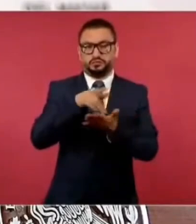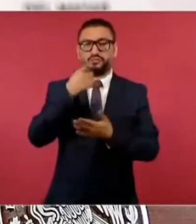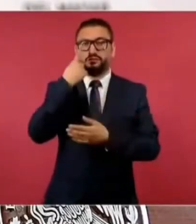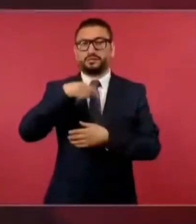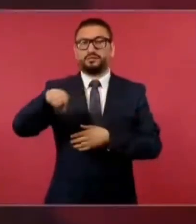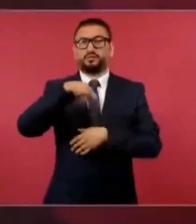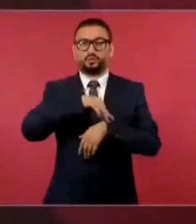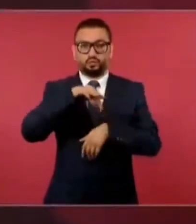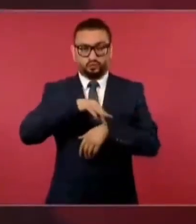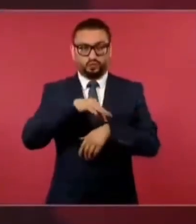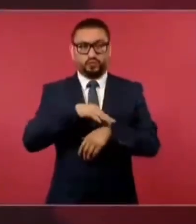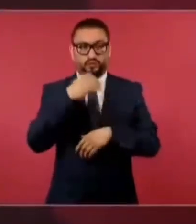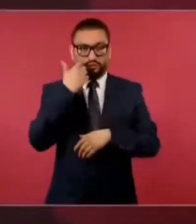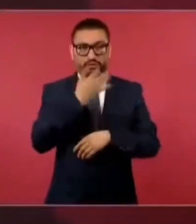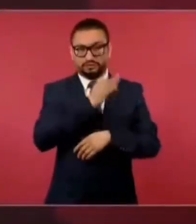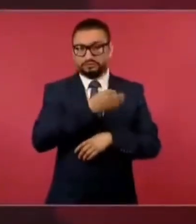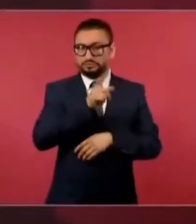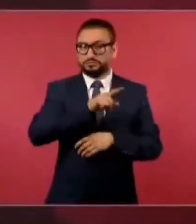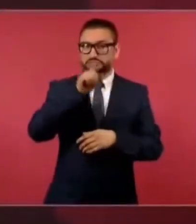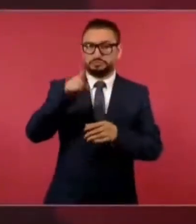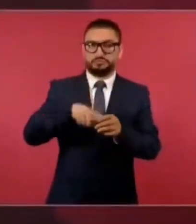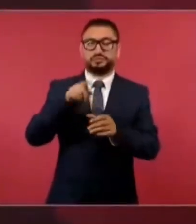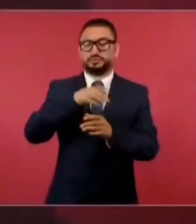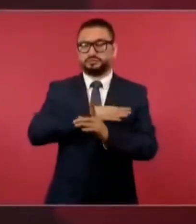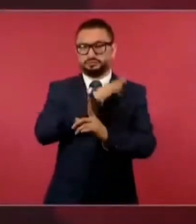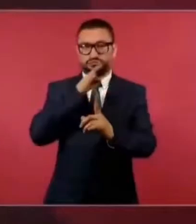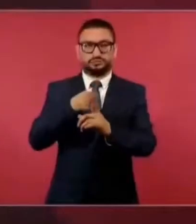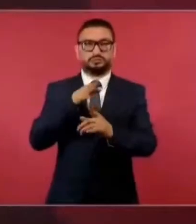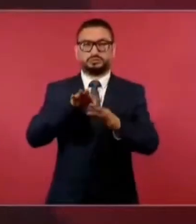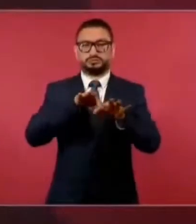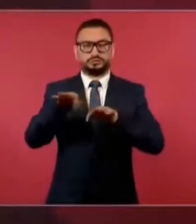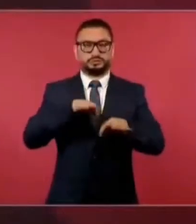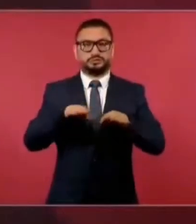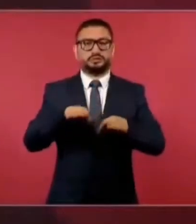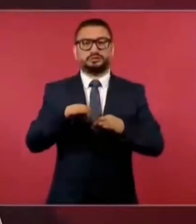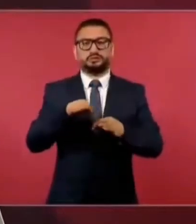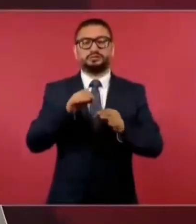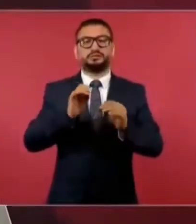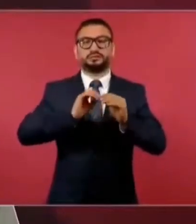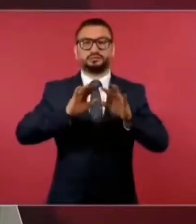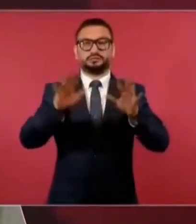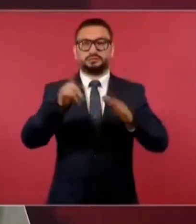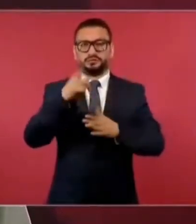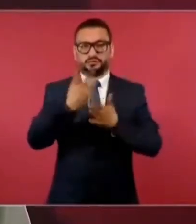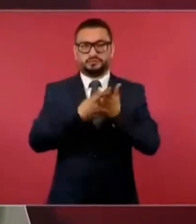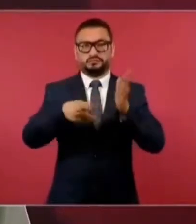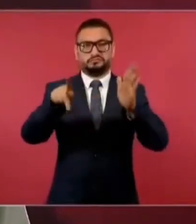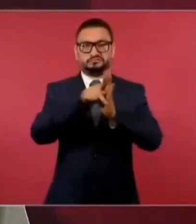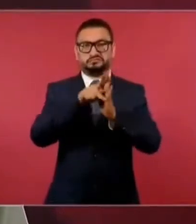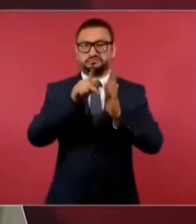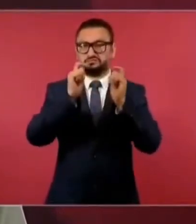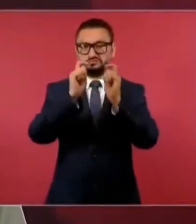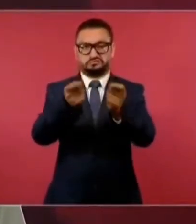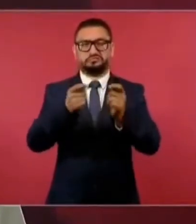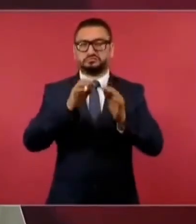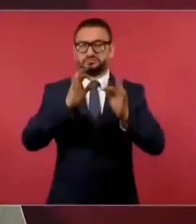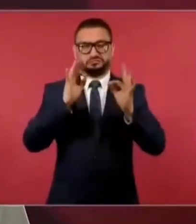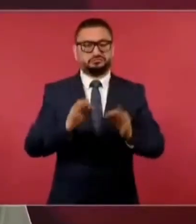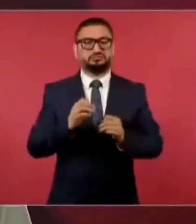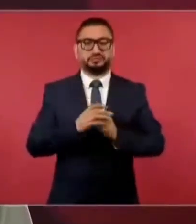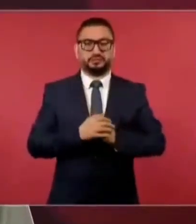médicos, además de que entran directamente con una base, con una plaza de